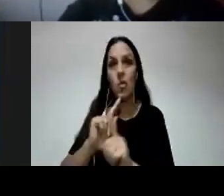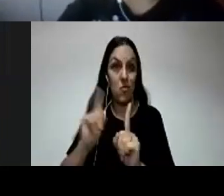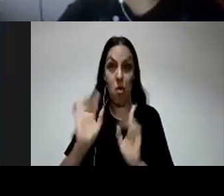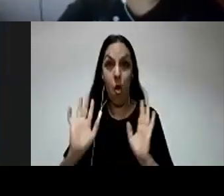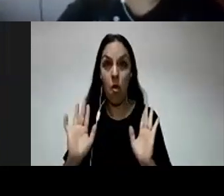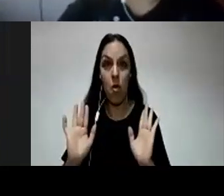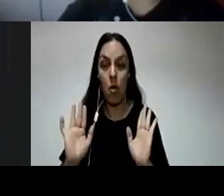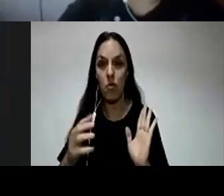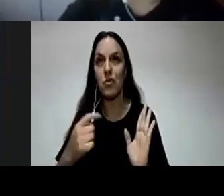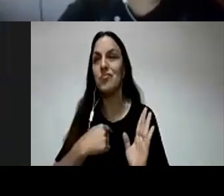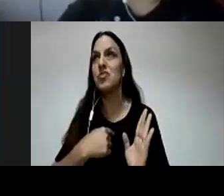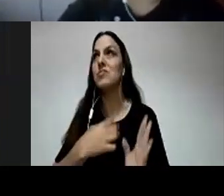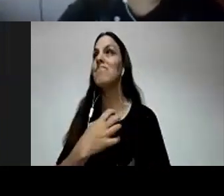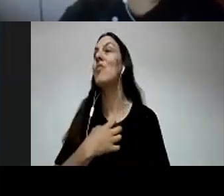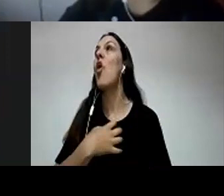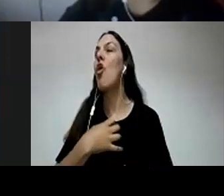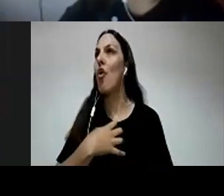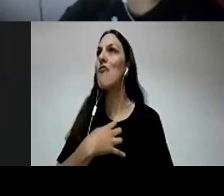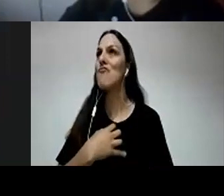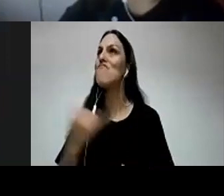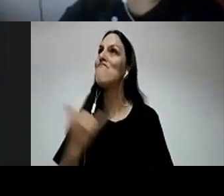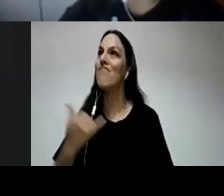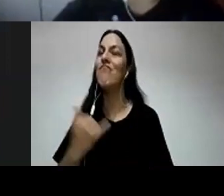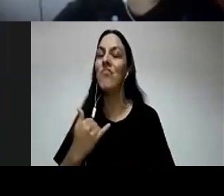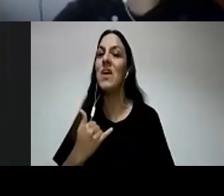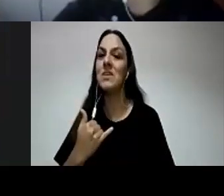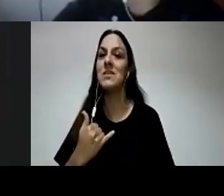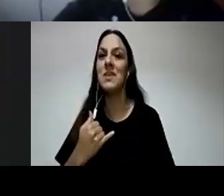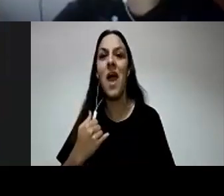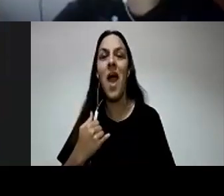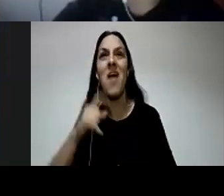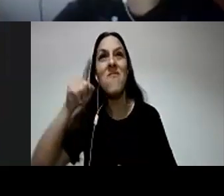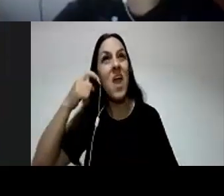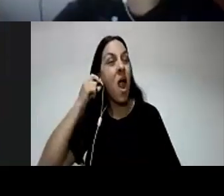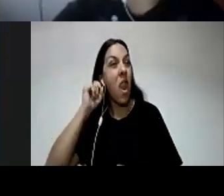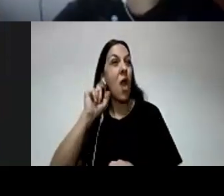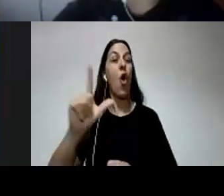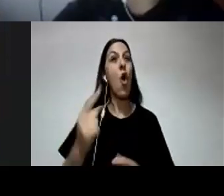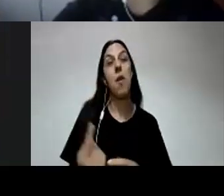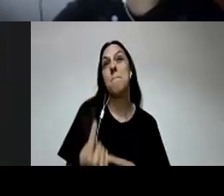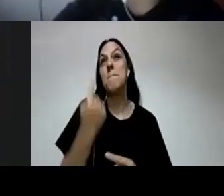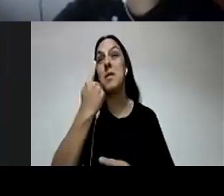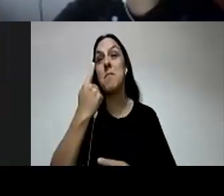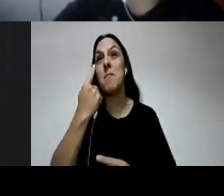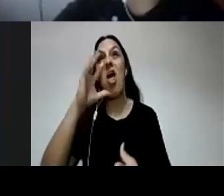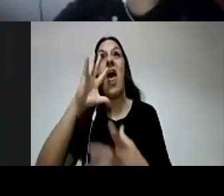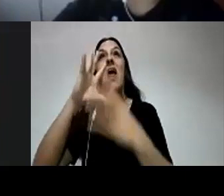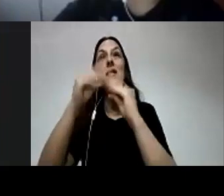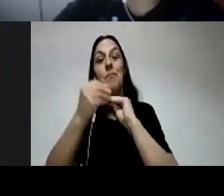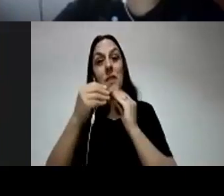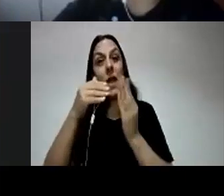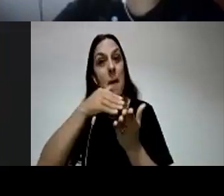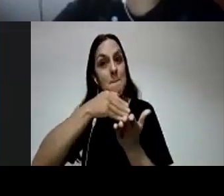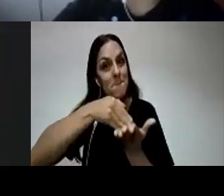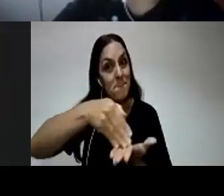Confío plenamente en que vamos a lograr, en principio, adaptar el micro de larga